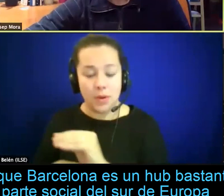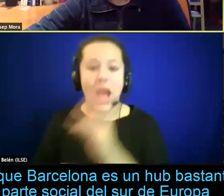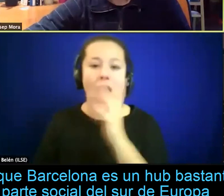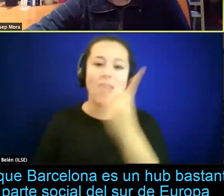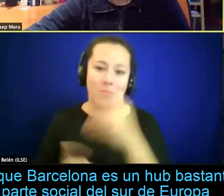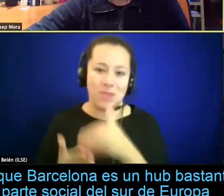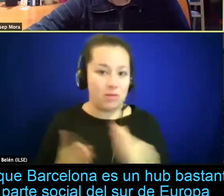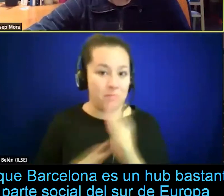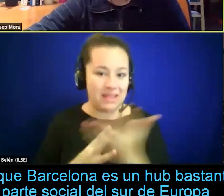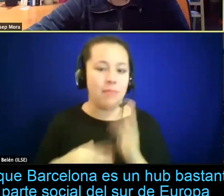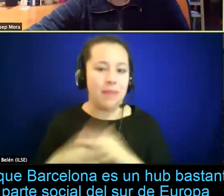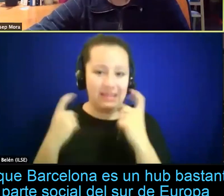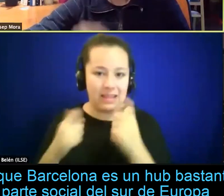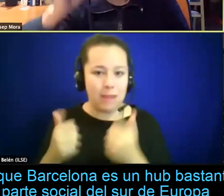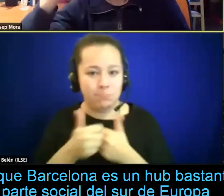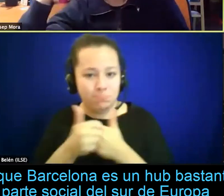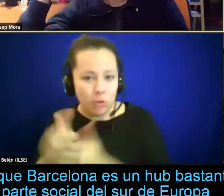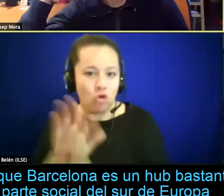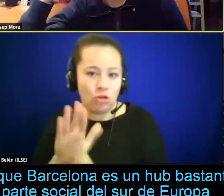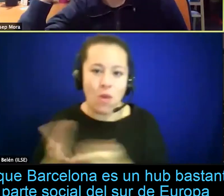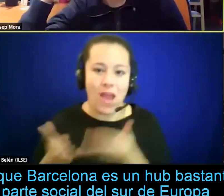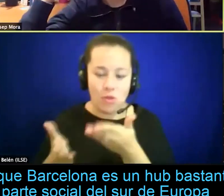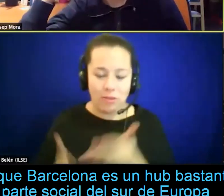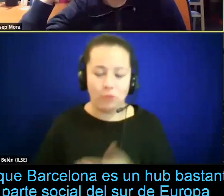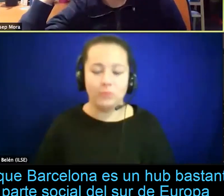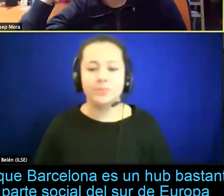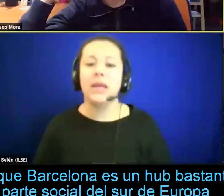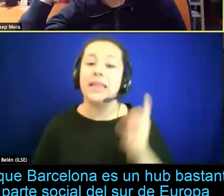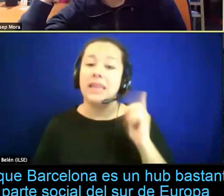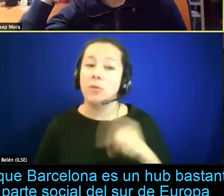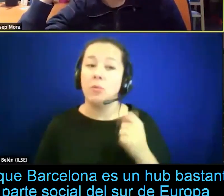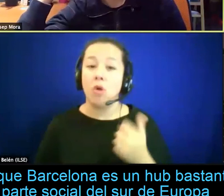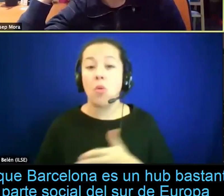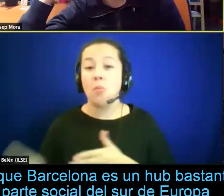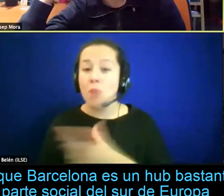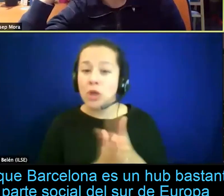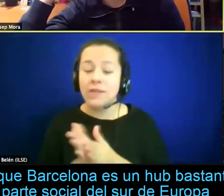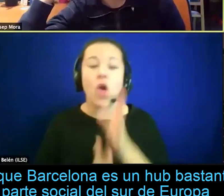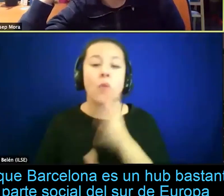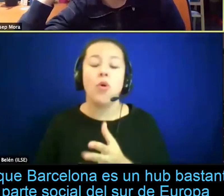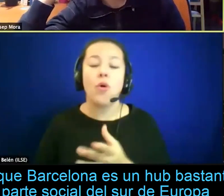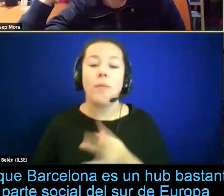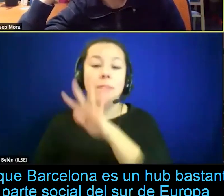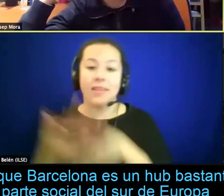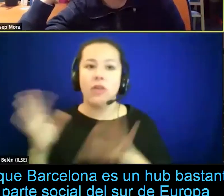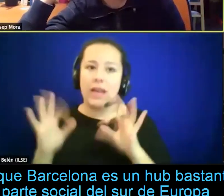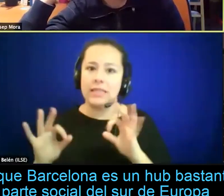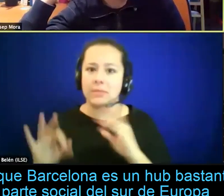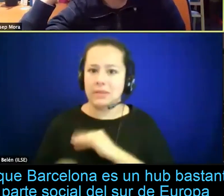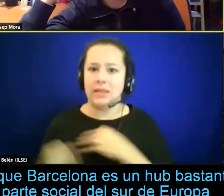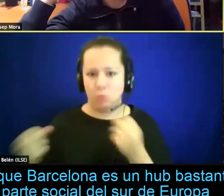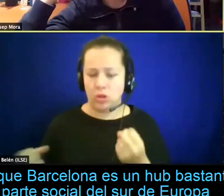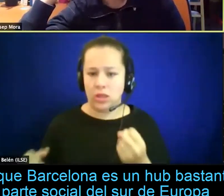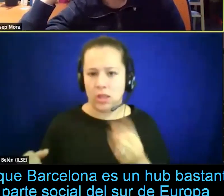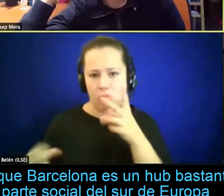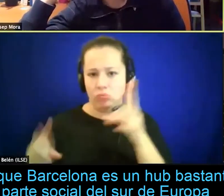quizás también motivado en que Barcelona es un hub bastante potente, ¿no? A nivel de salud, ¿no?